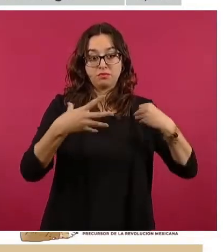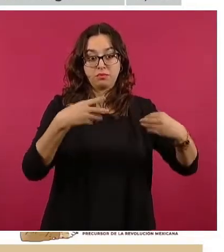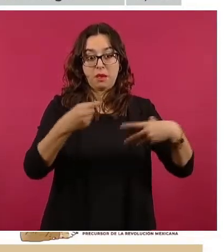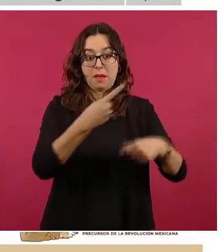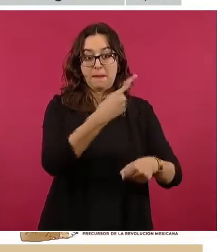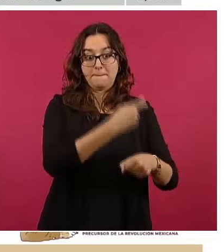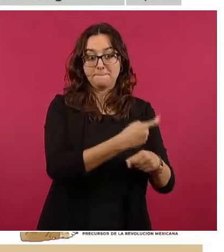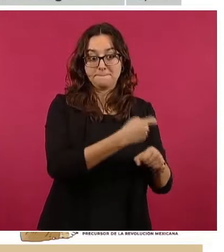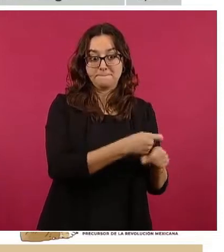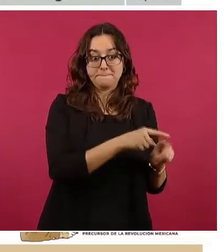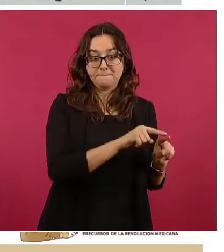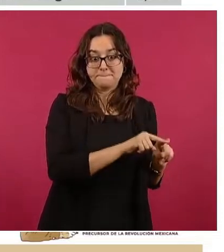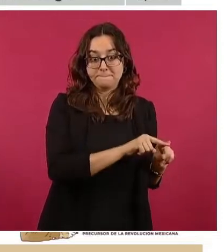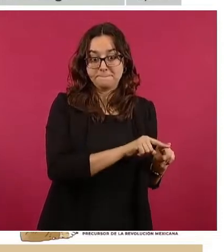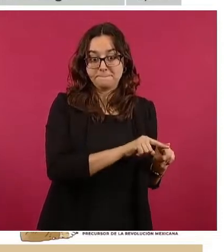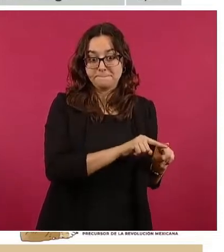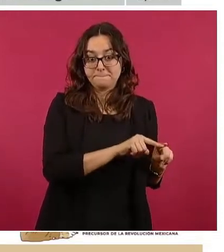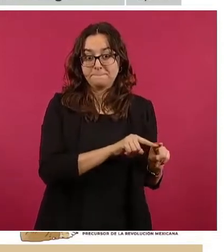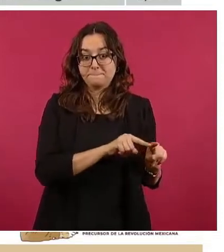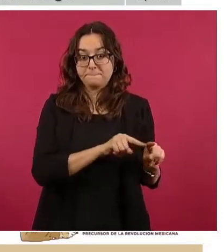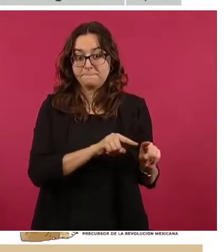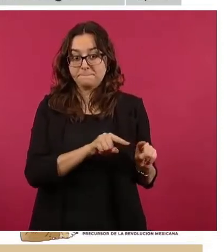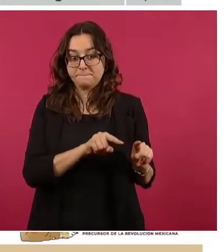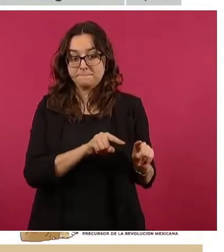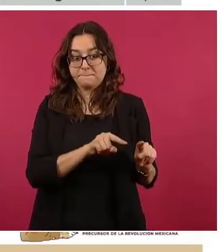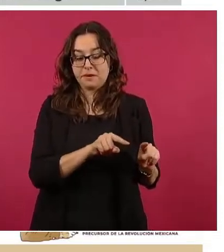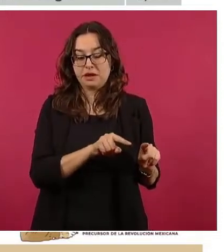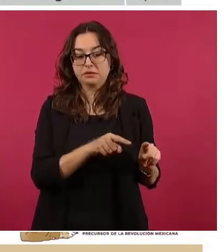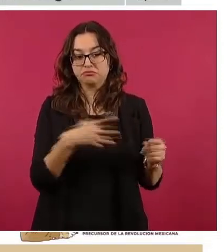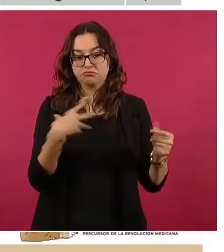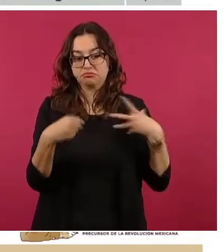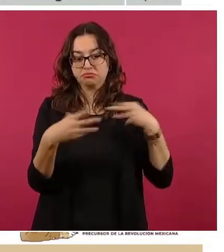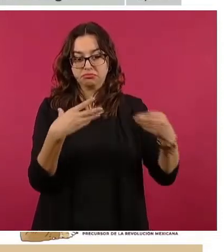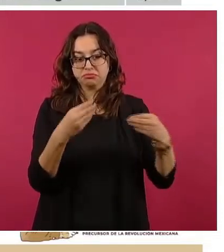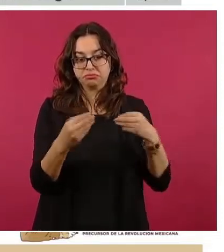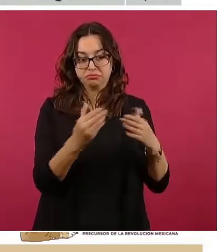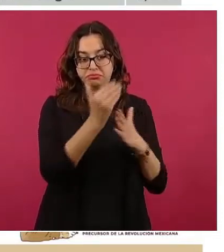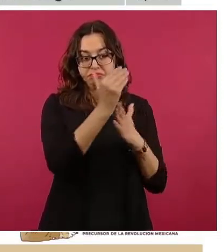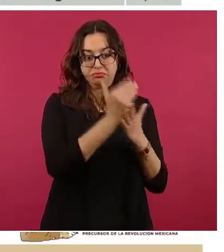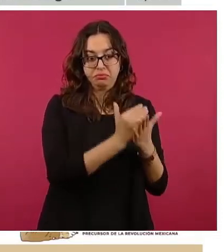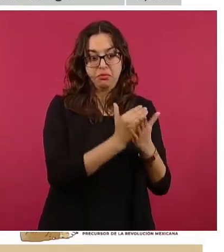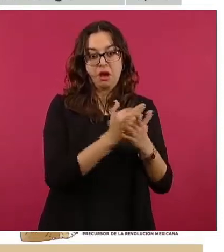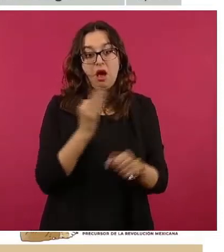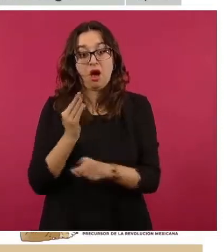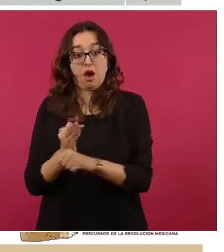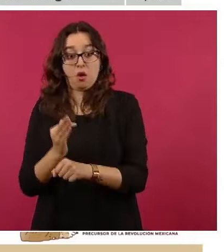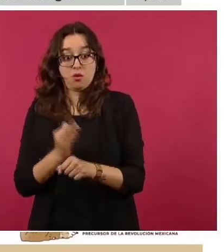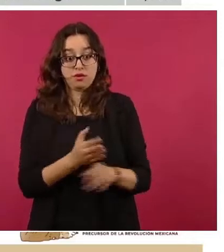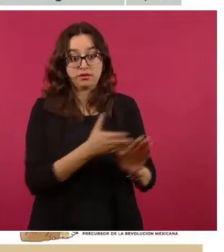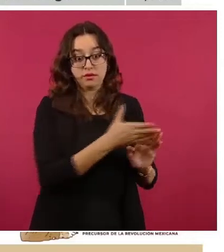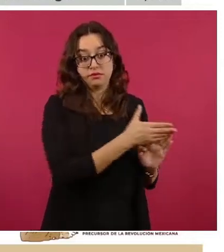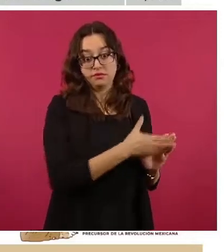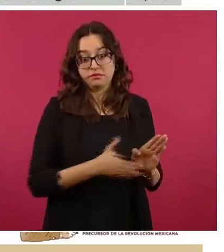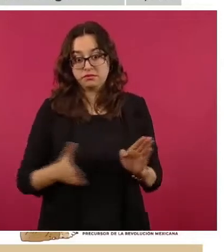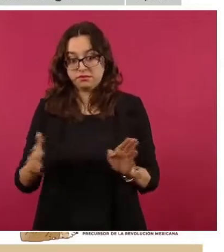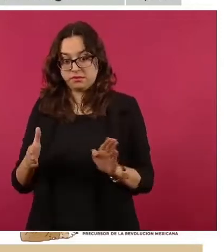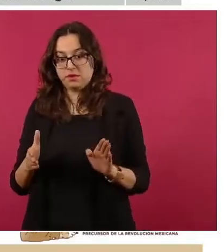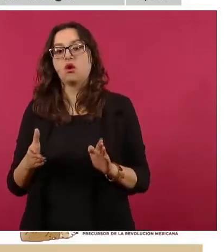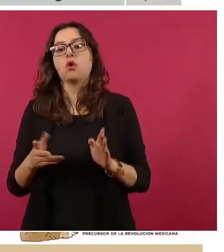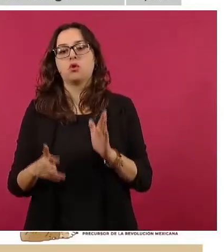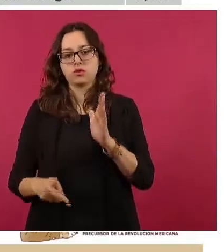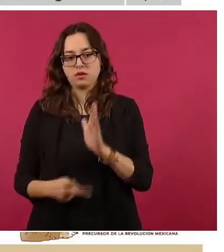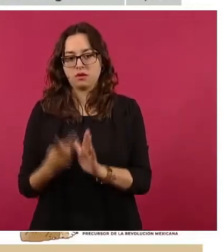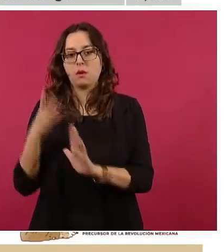la ola en la que tuvimos la menor cantidad de casos. Entonces, estamos ya nuevamente hacia un punto de receso. Como